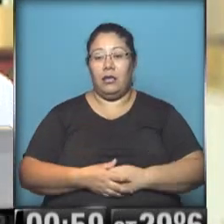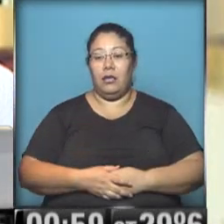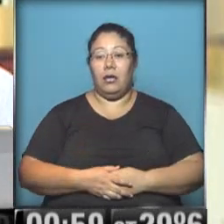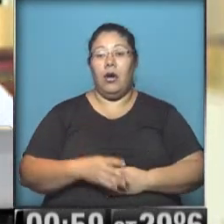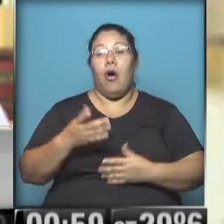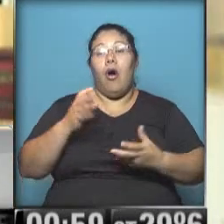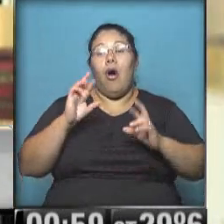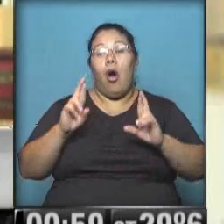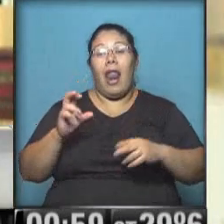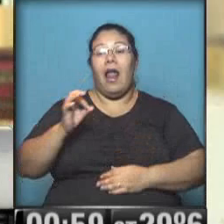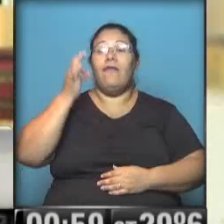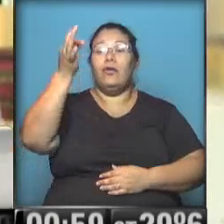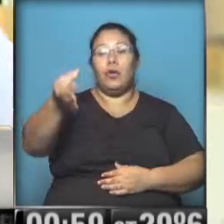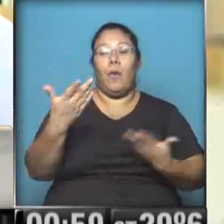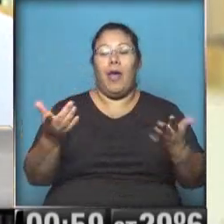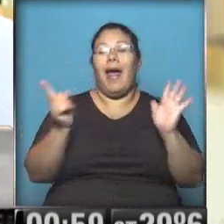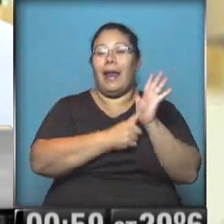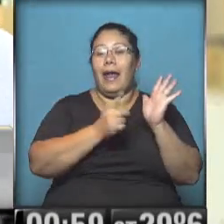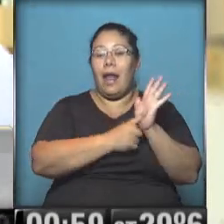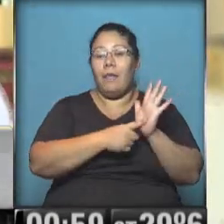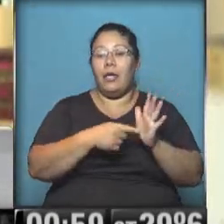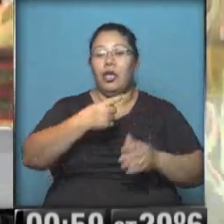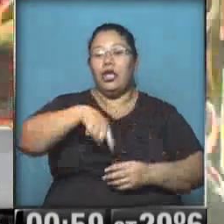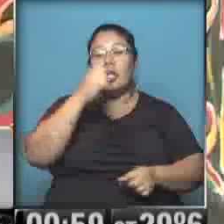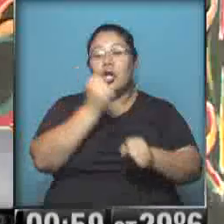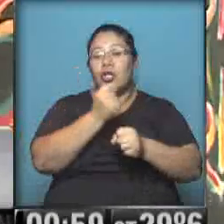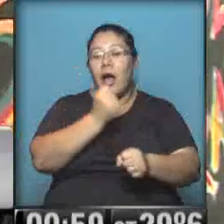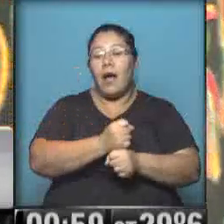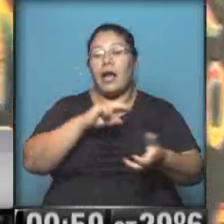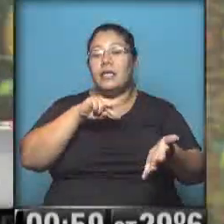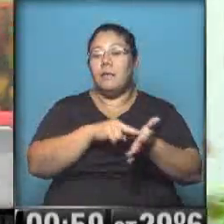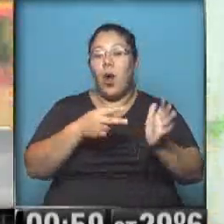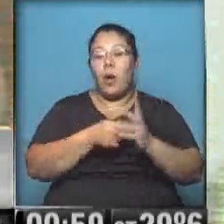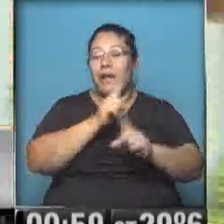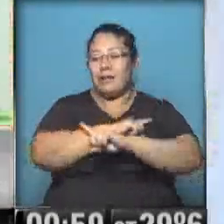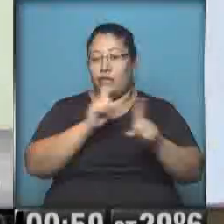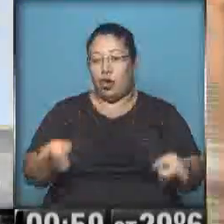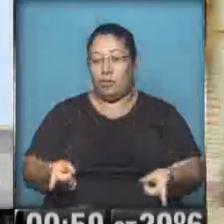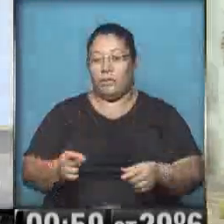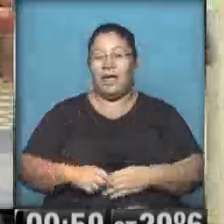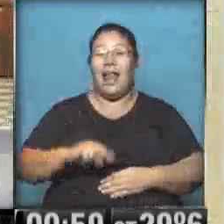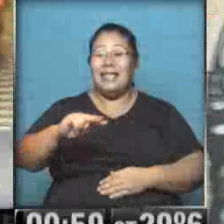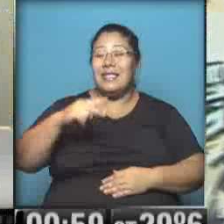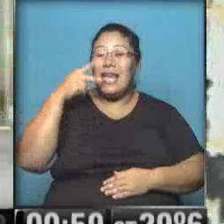pueda ya estar reglamentada y podamos trabajar sin ningún tipo de problema. Esta es la segunda